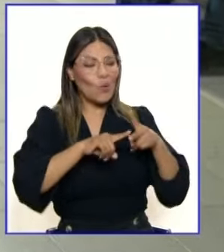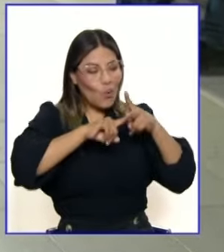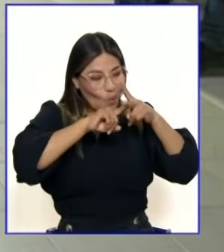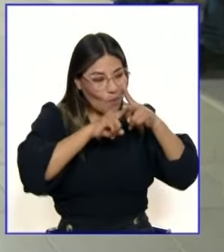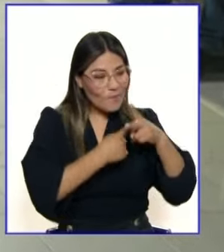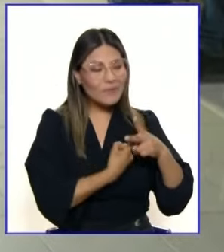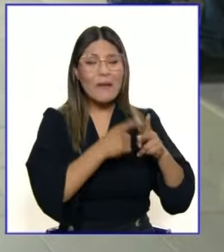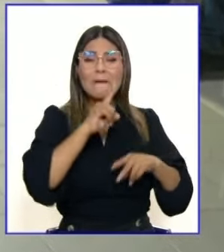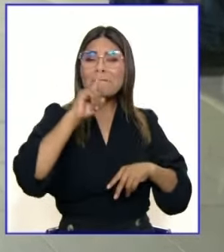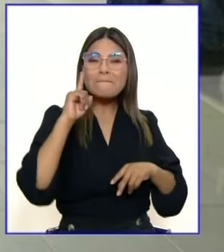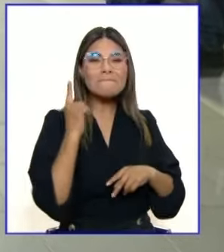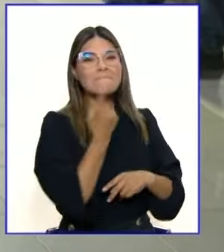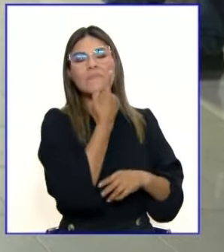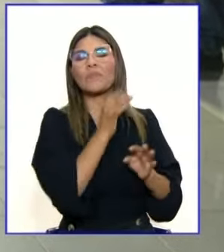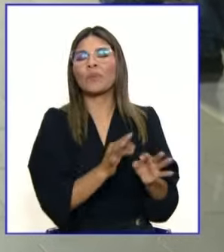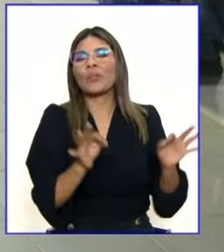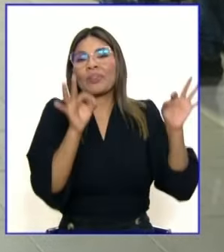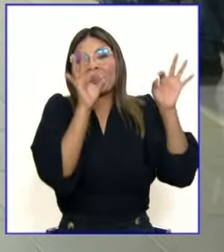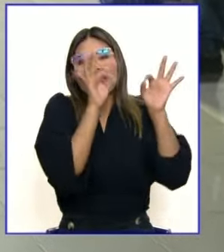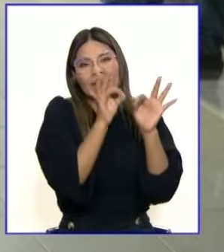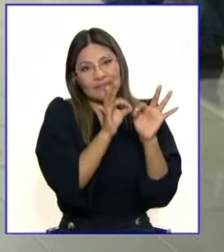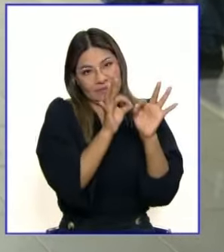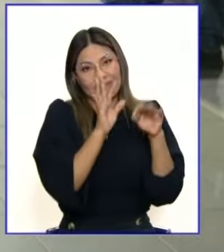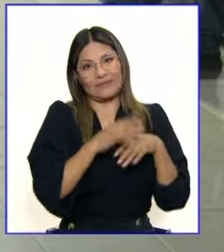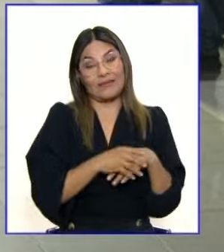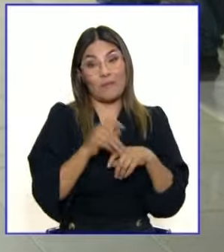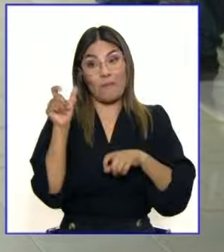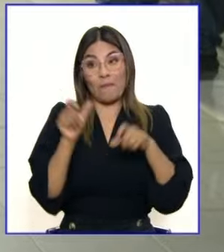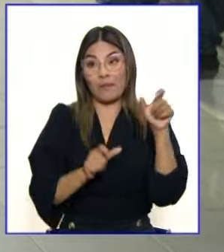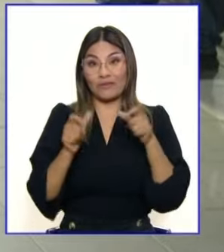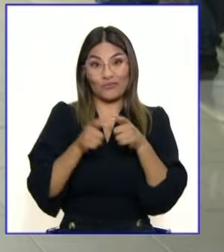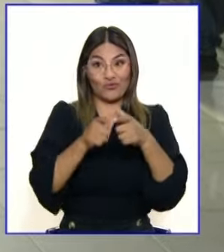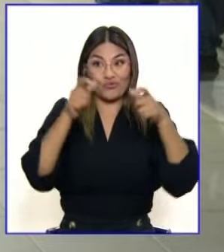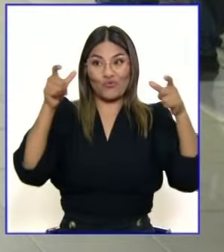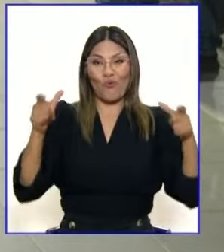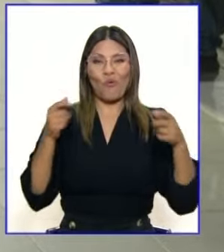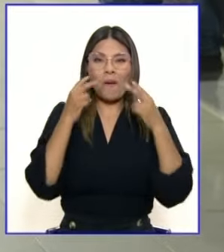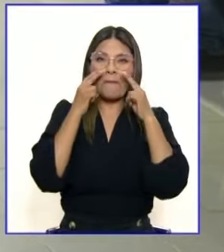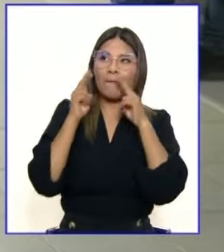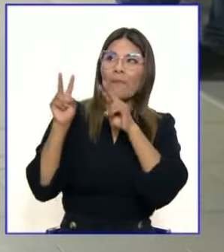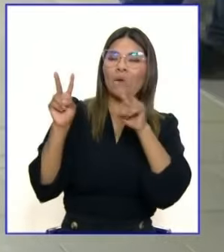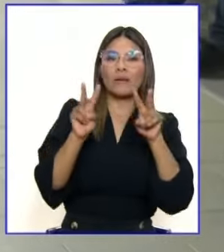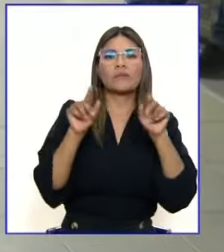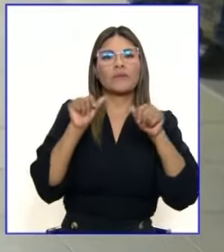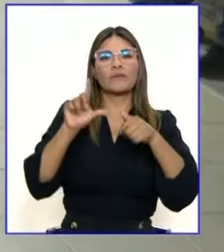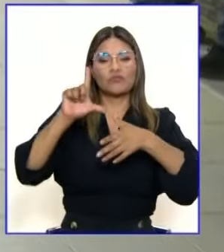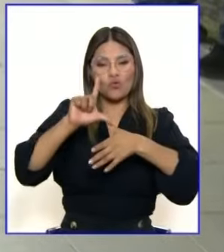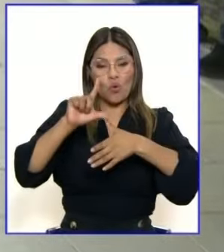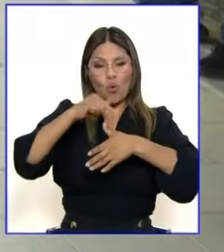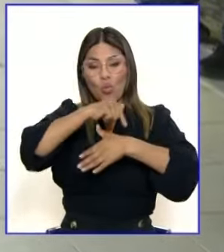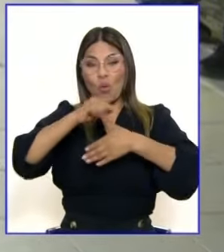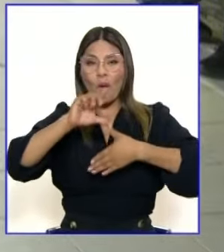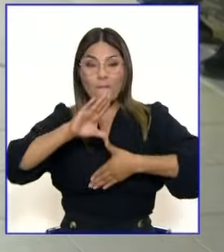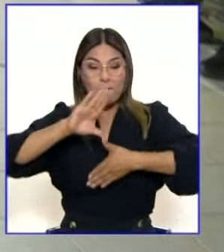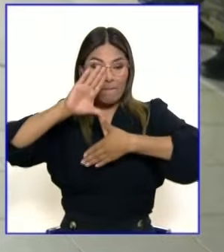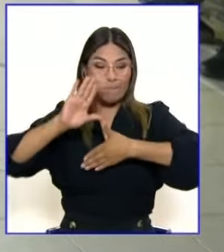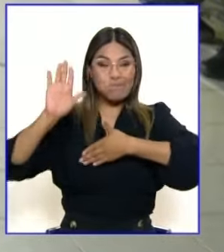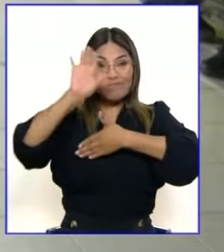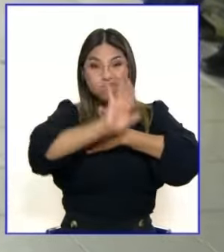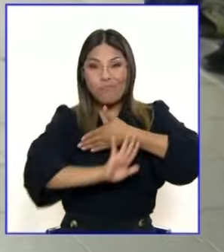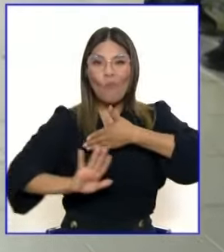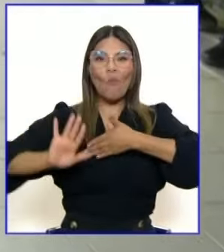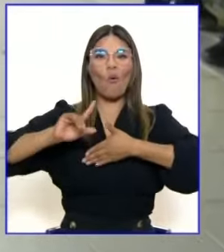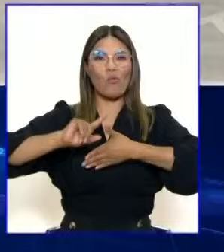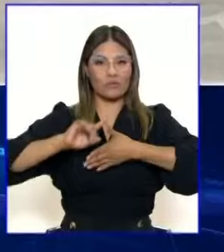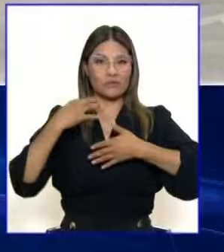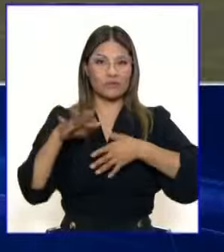de esta obra que realmente va a deslumbrar no solamente al Perú, sino al continente americano. Una obra